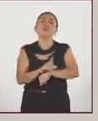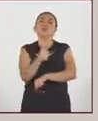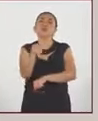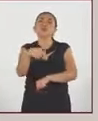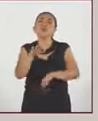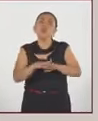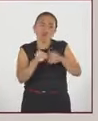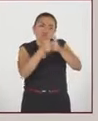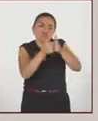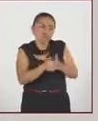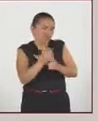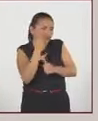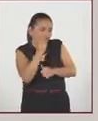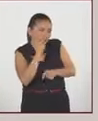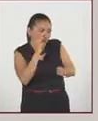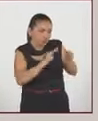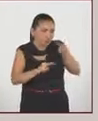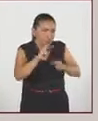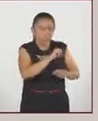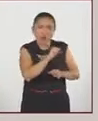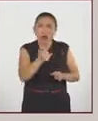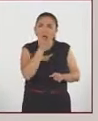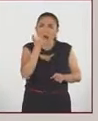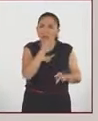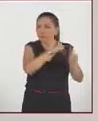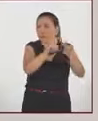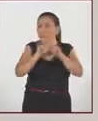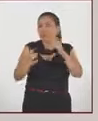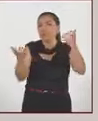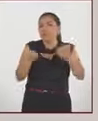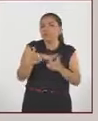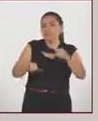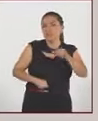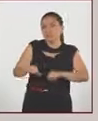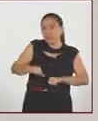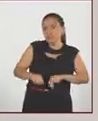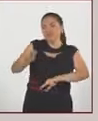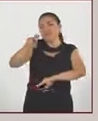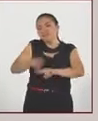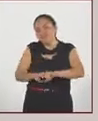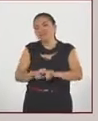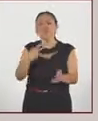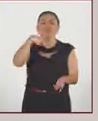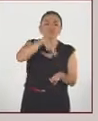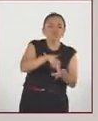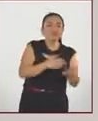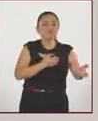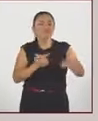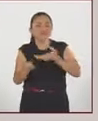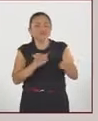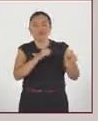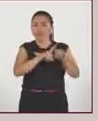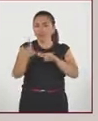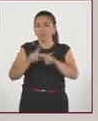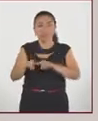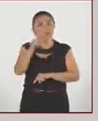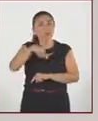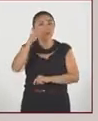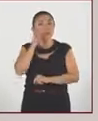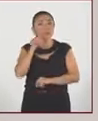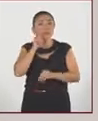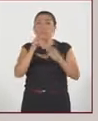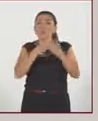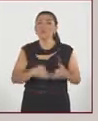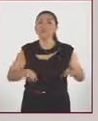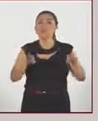mucho tiempo con el alumno en distintas actividades, tanto sedentarias como en movimiento. Siempre es